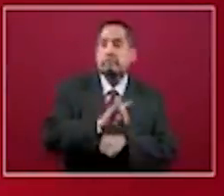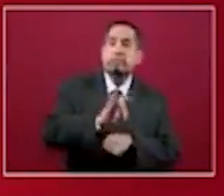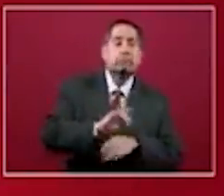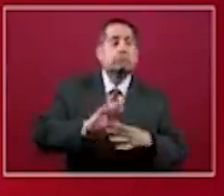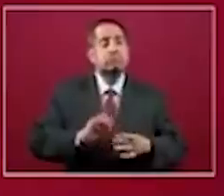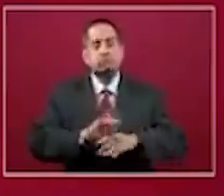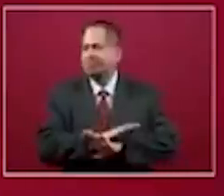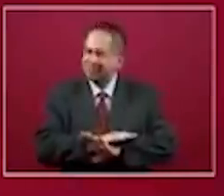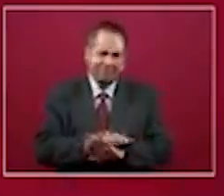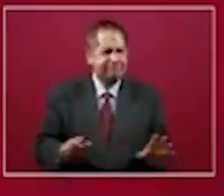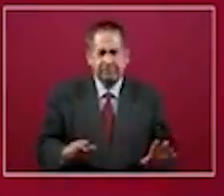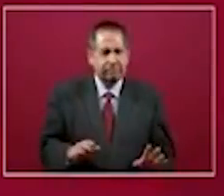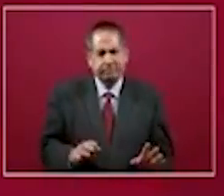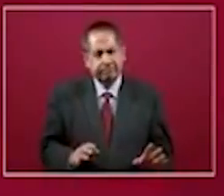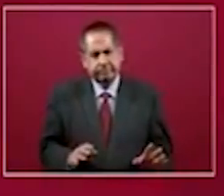simulación,